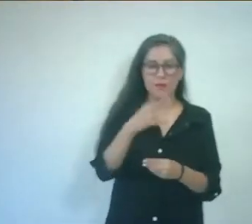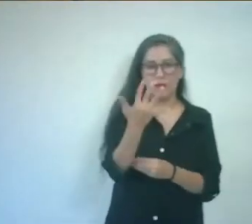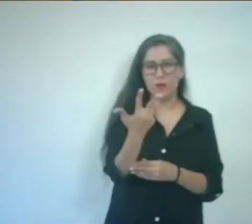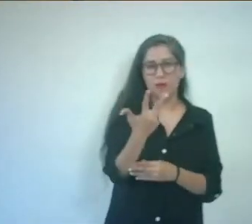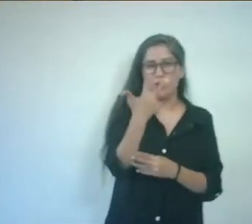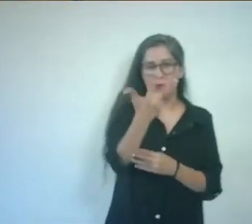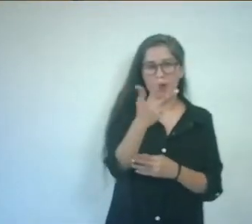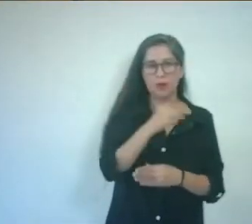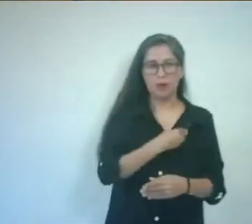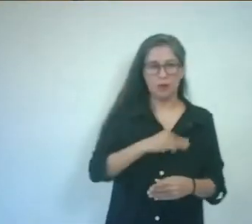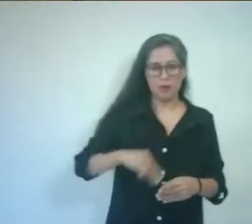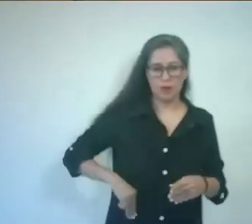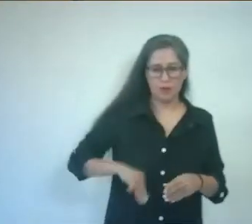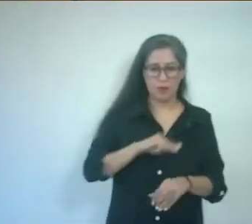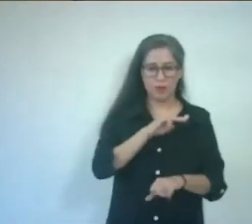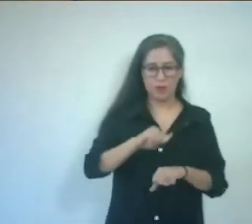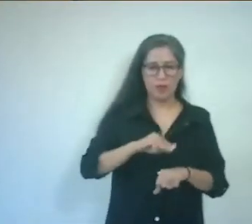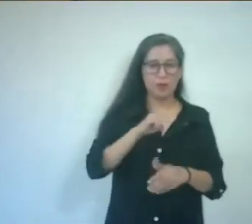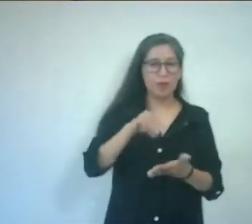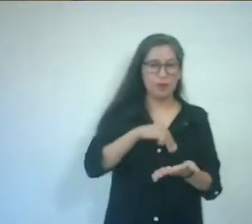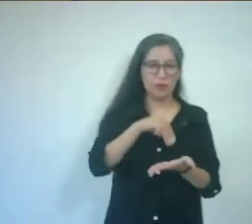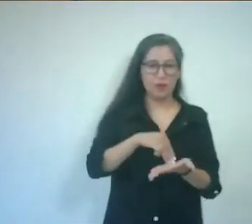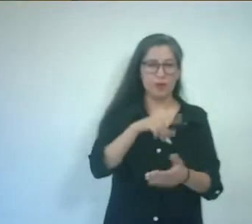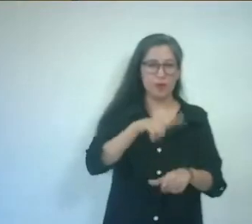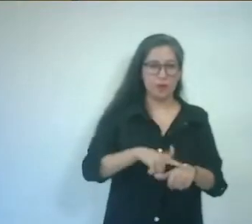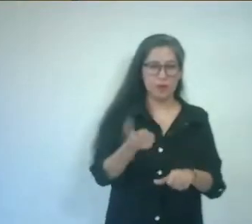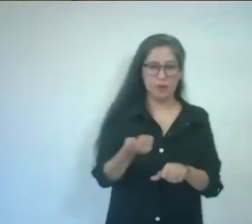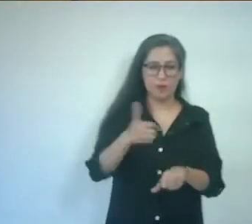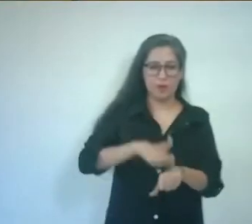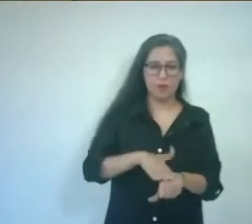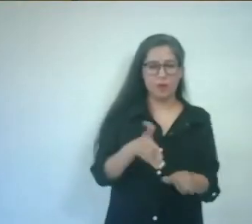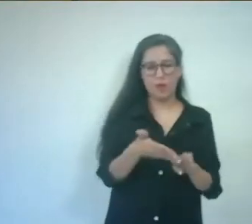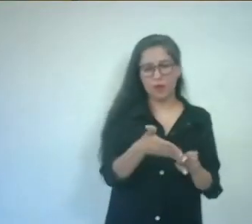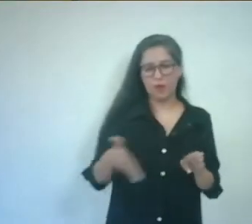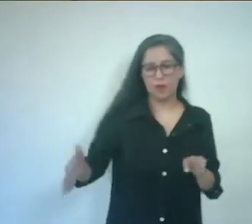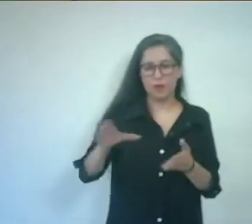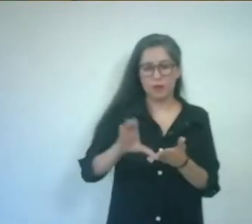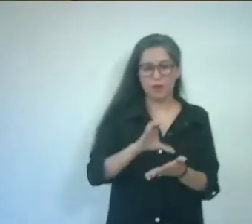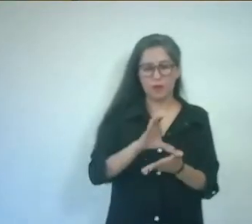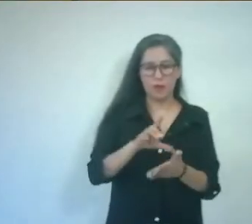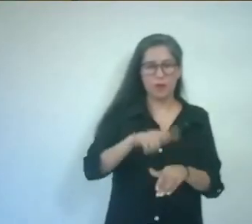58 ayuntamientos en San Luis Potosí, ambos por el periodo constitucional